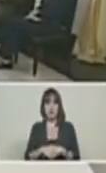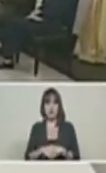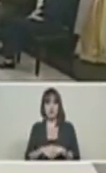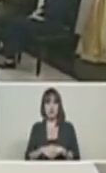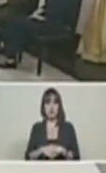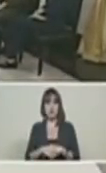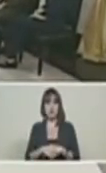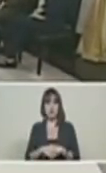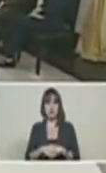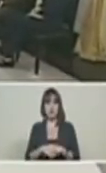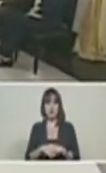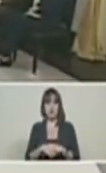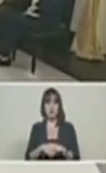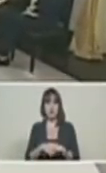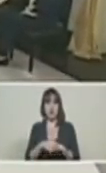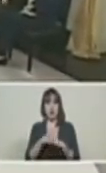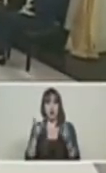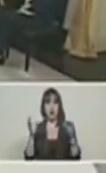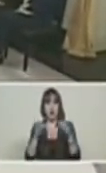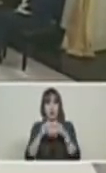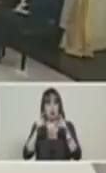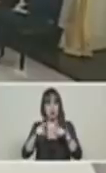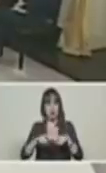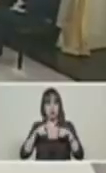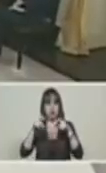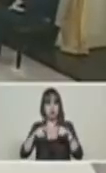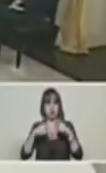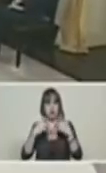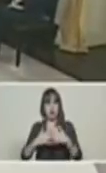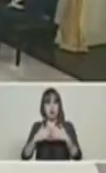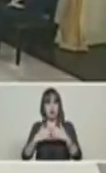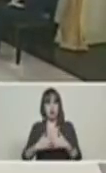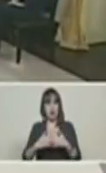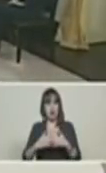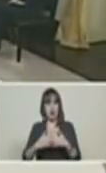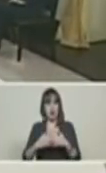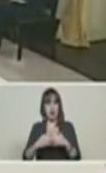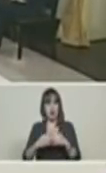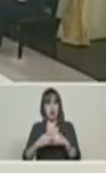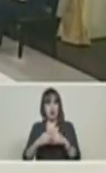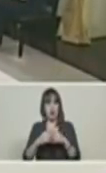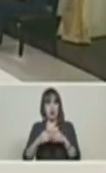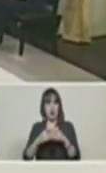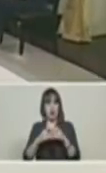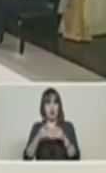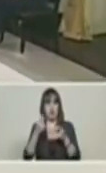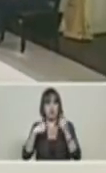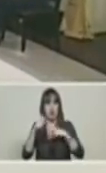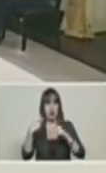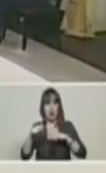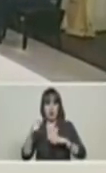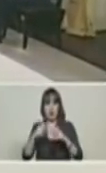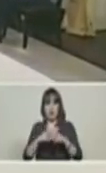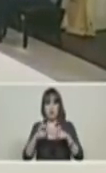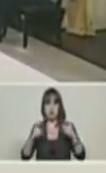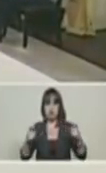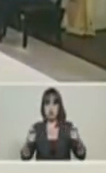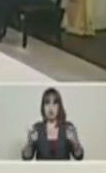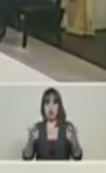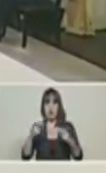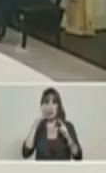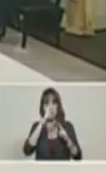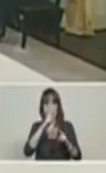Sentados agroindustriales, industriales y grandes comercializadoras. Y me respetan al pueblo.